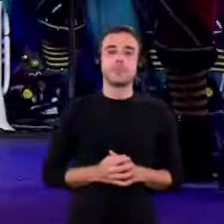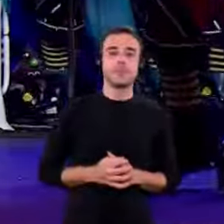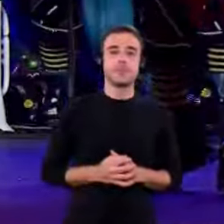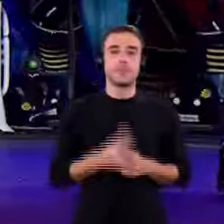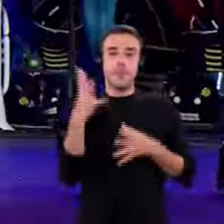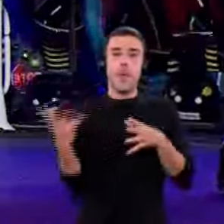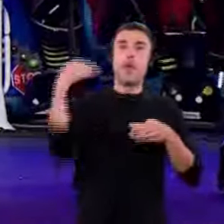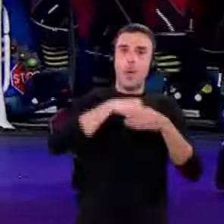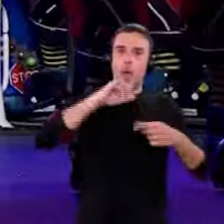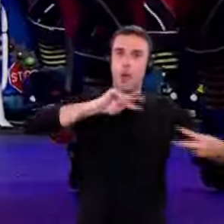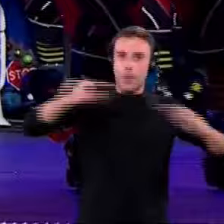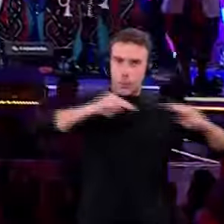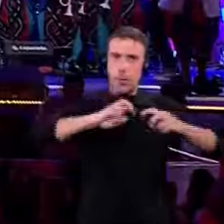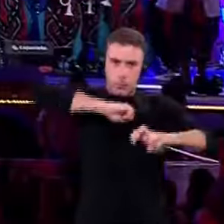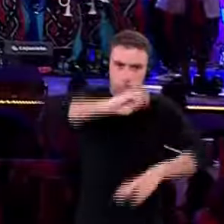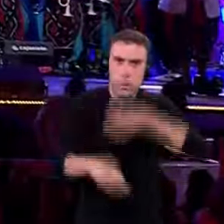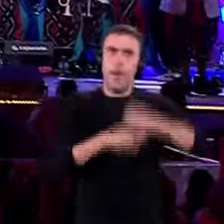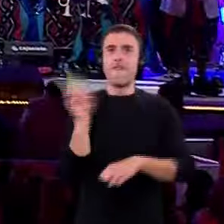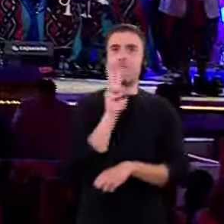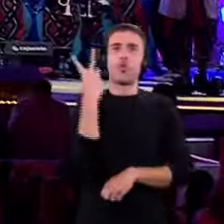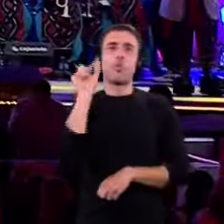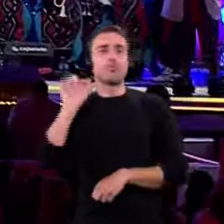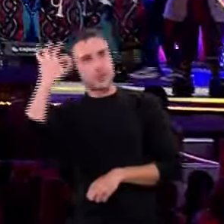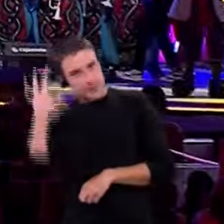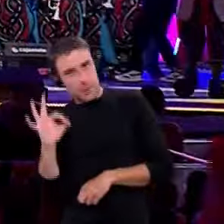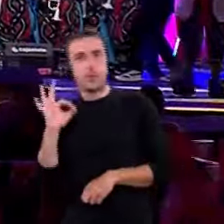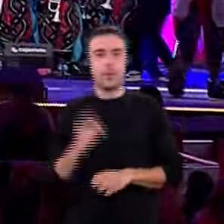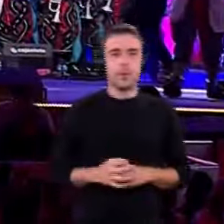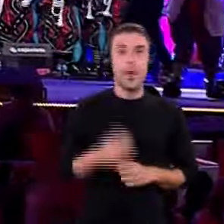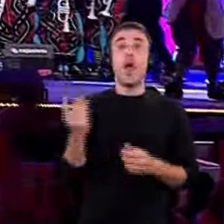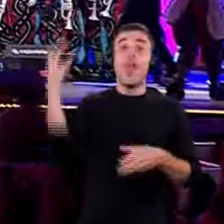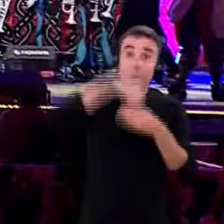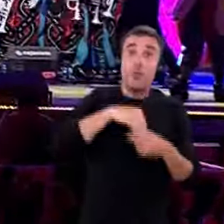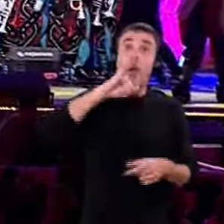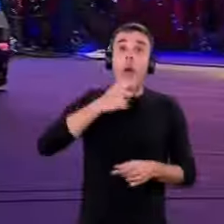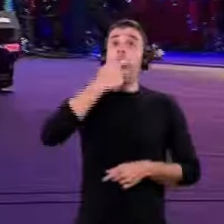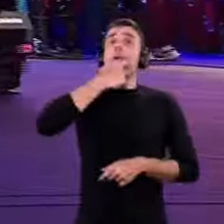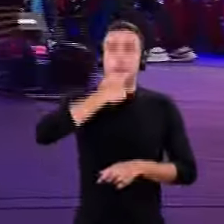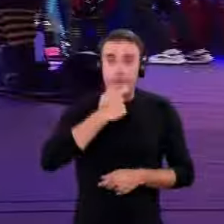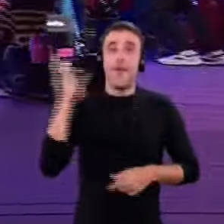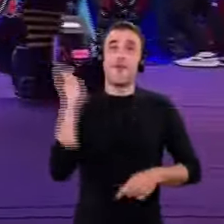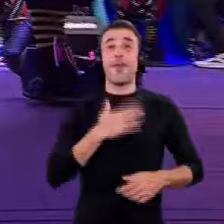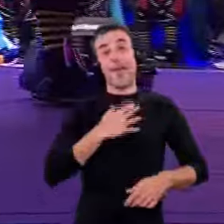Incluye traductor y santuariza, versión 2.0, que trae Silvo Gomelo.